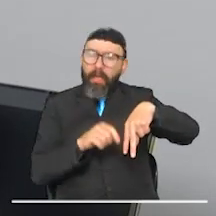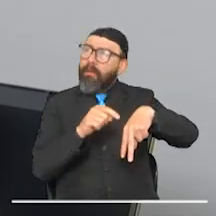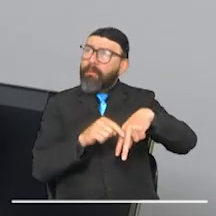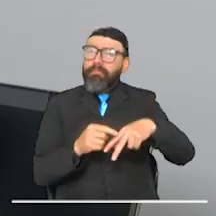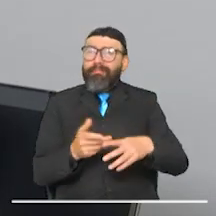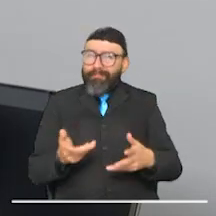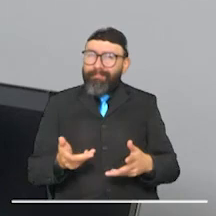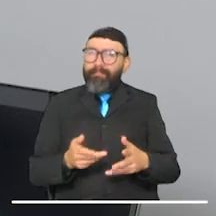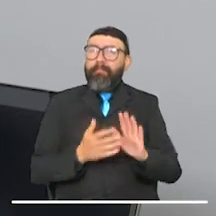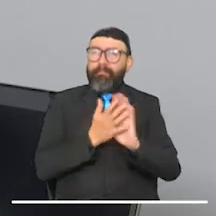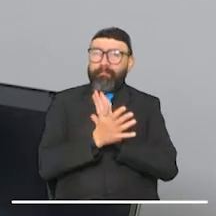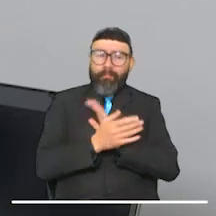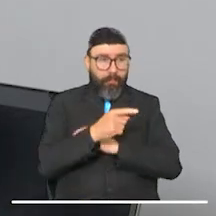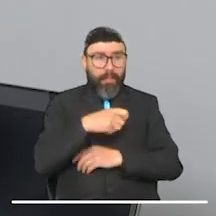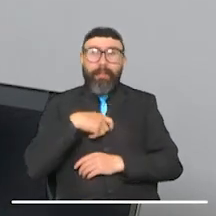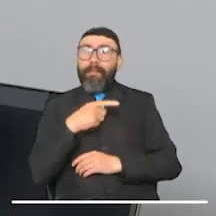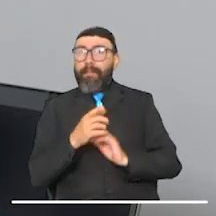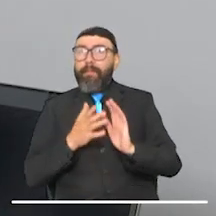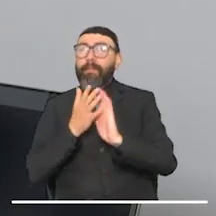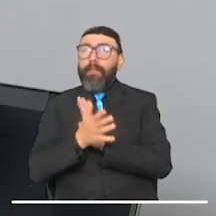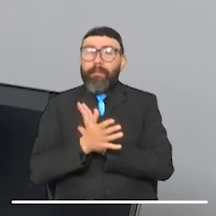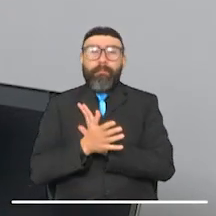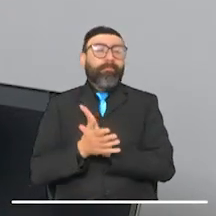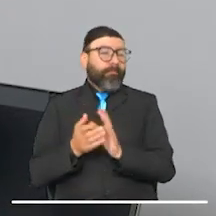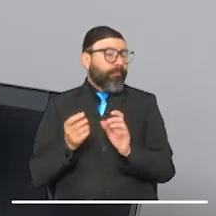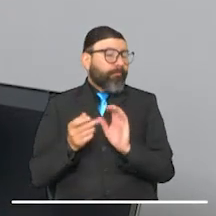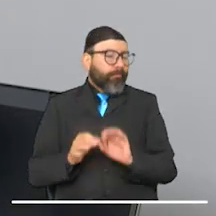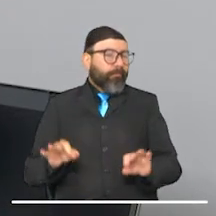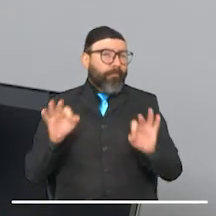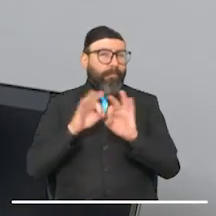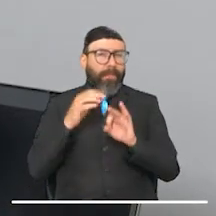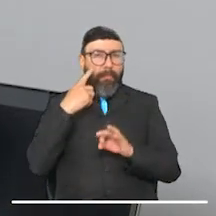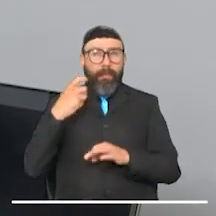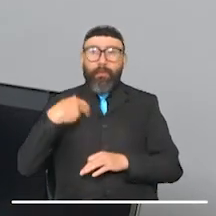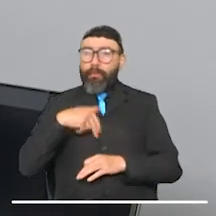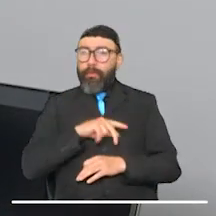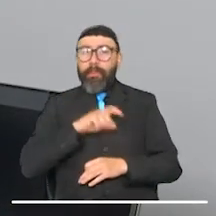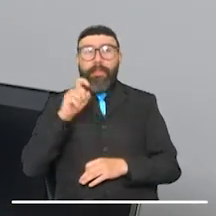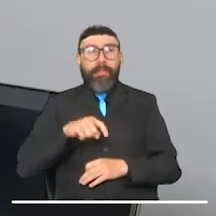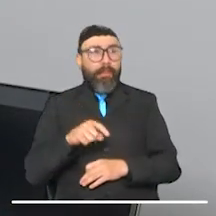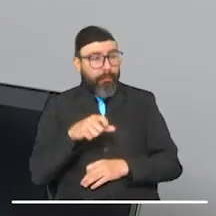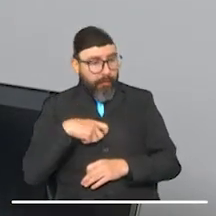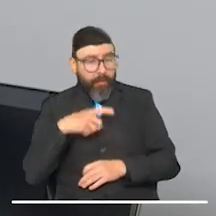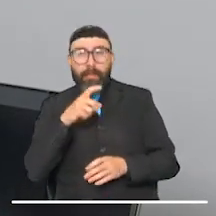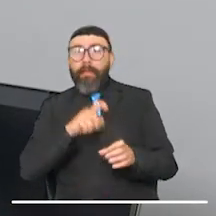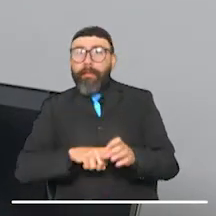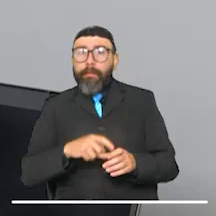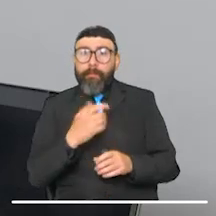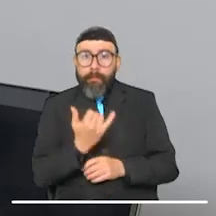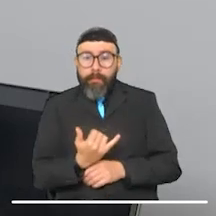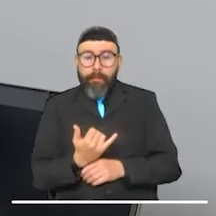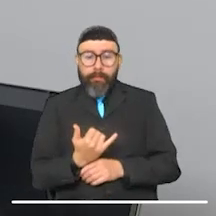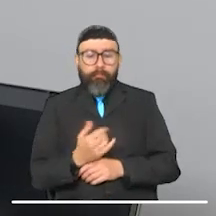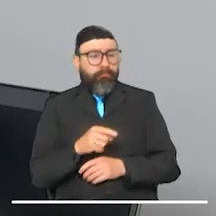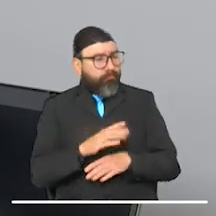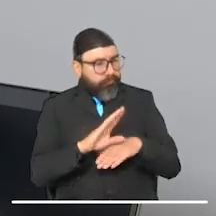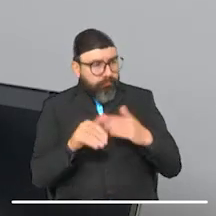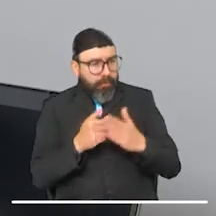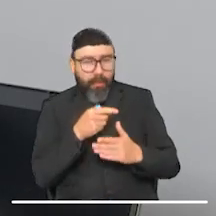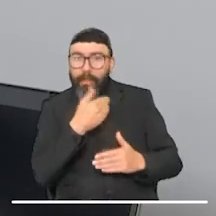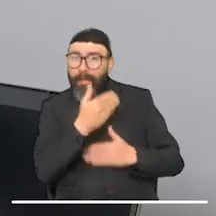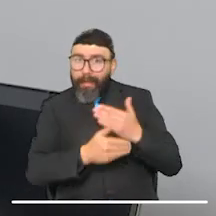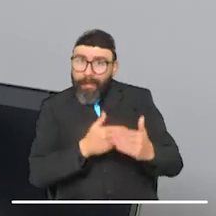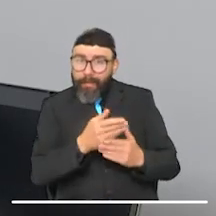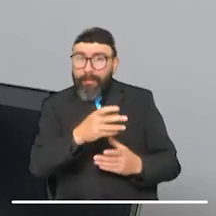y más patologías eso es lo más importante que tenemos que tener nosotros presentes en todo este proceso